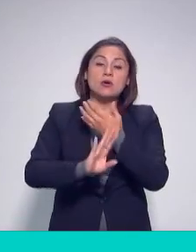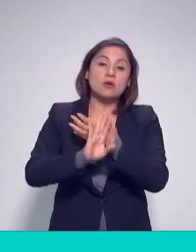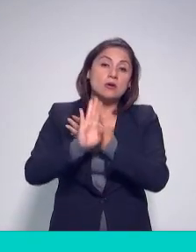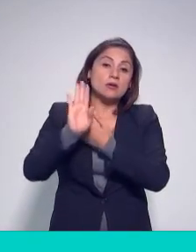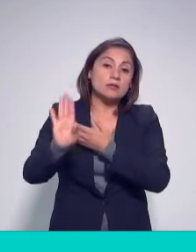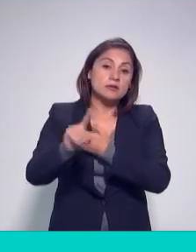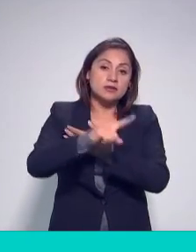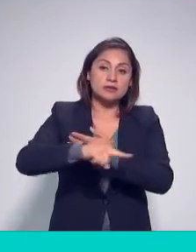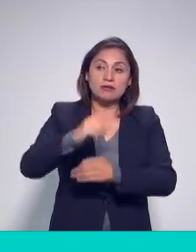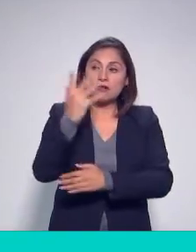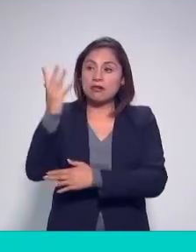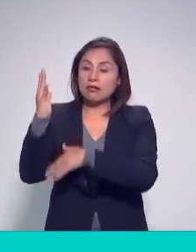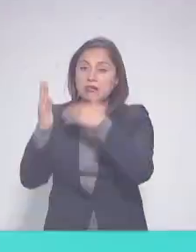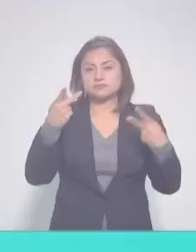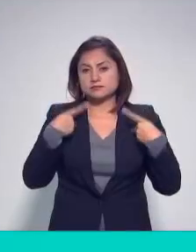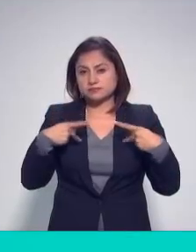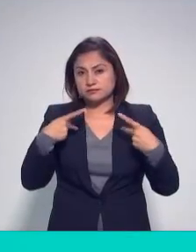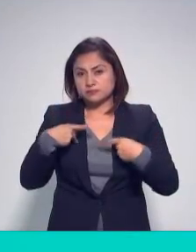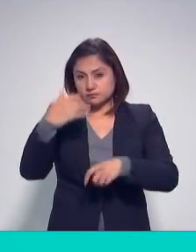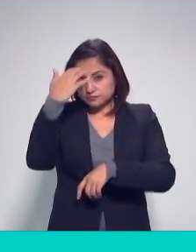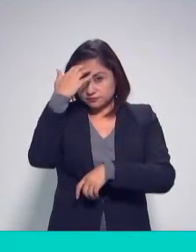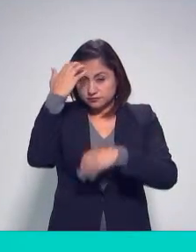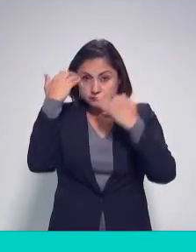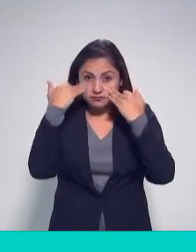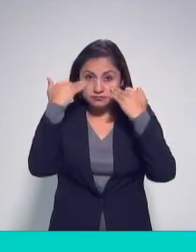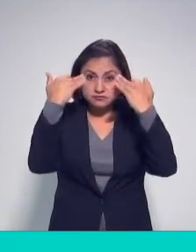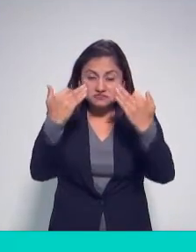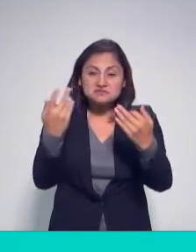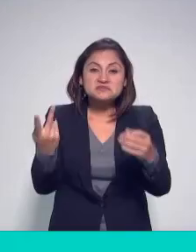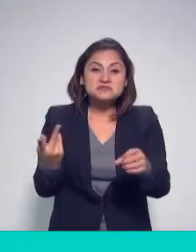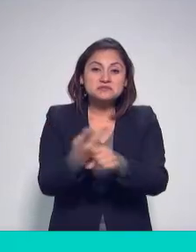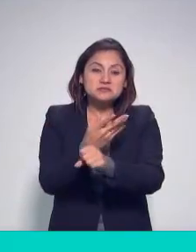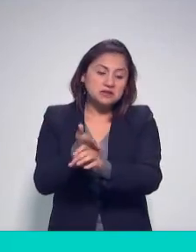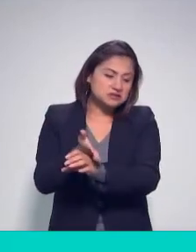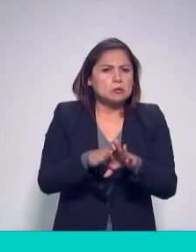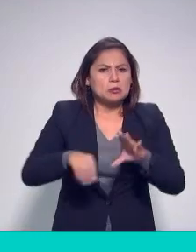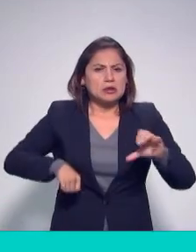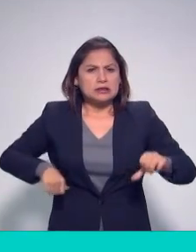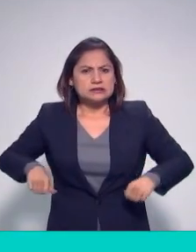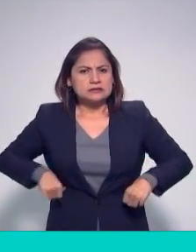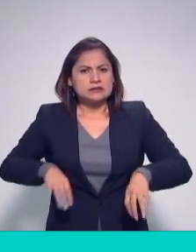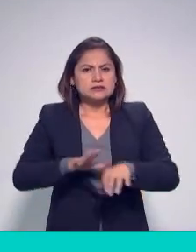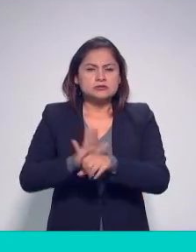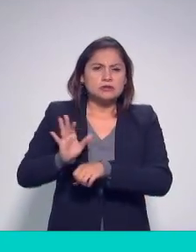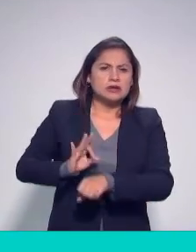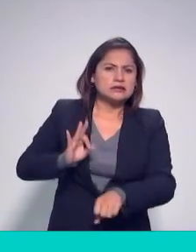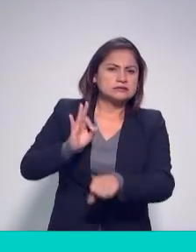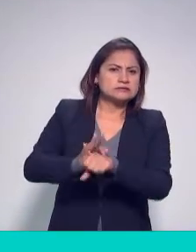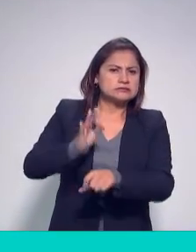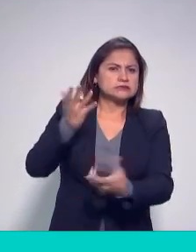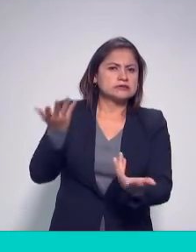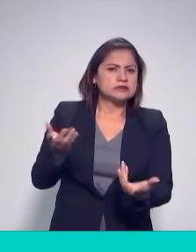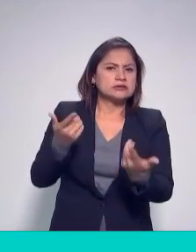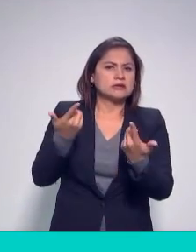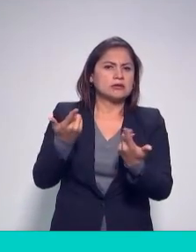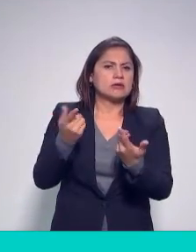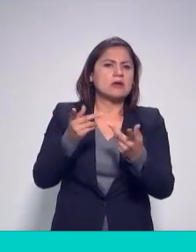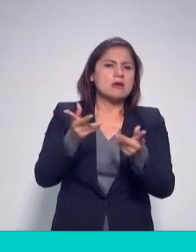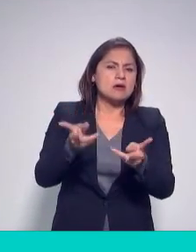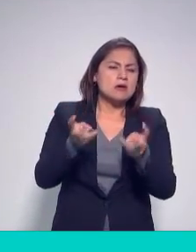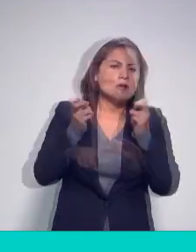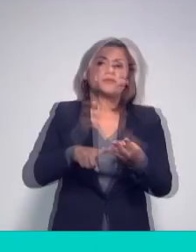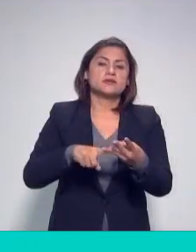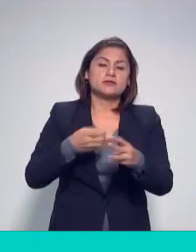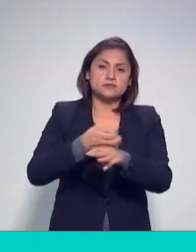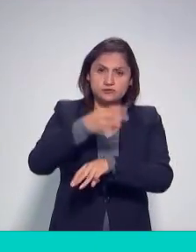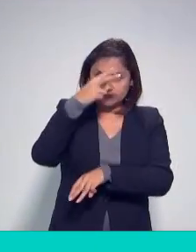fugas y derrames no controlados. Por lo anterior, el Pleno del INAI determinó por unanimidad revocar la respuesta de Pemex Logística y le instruyó que